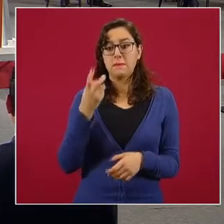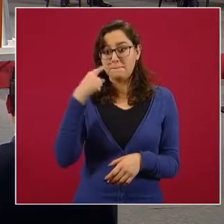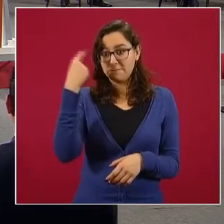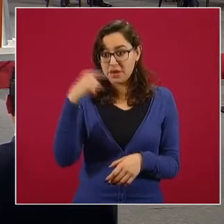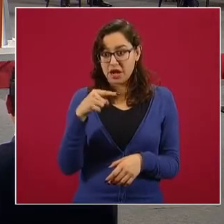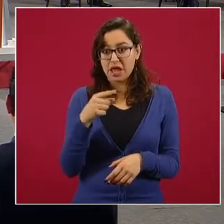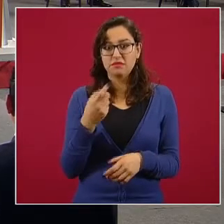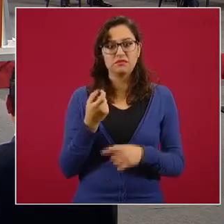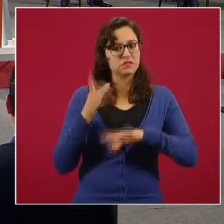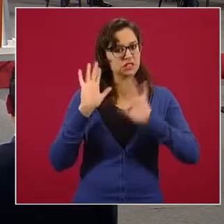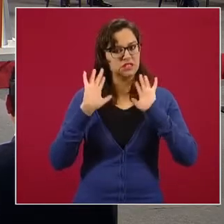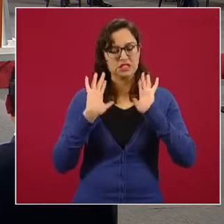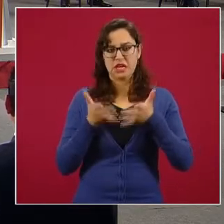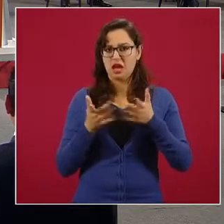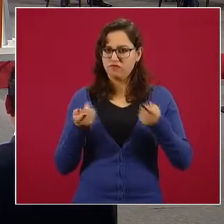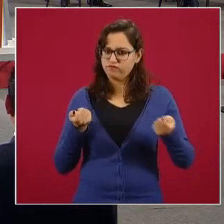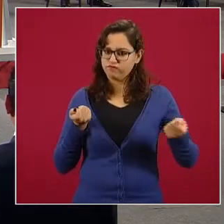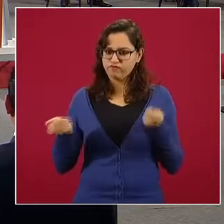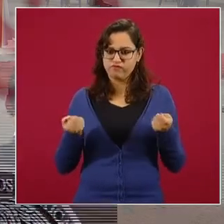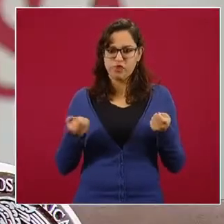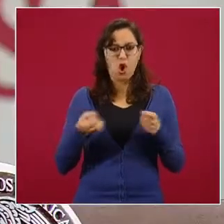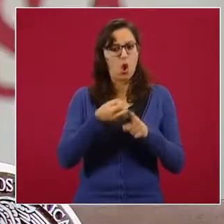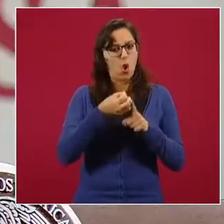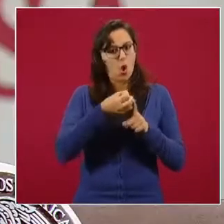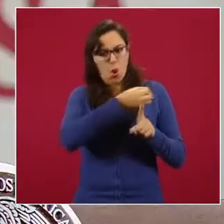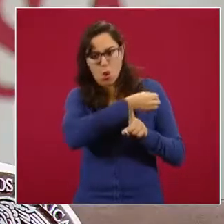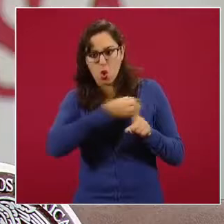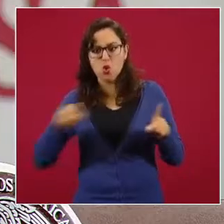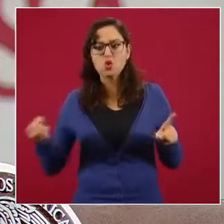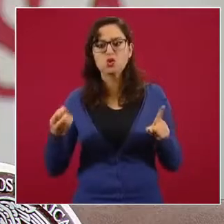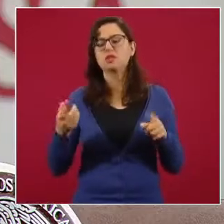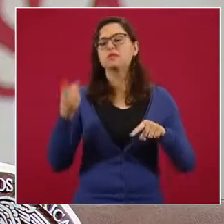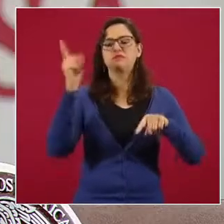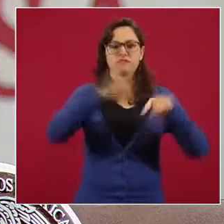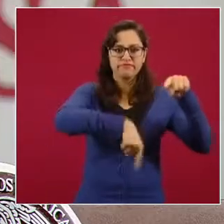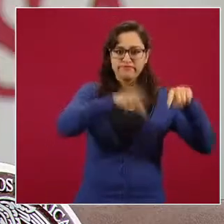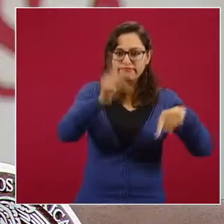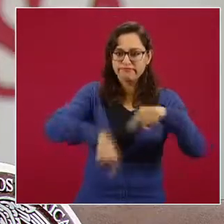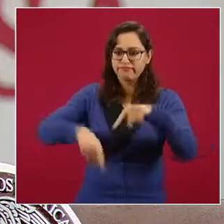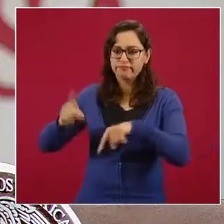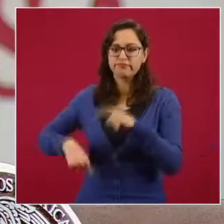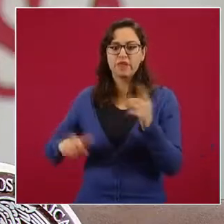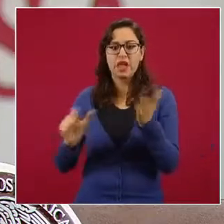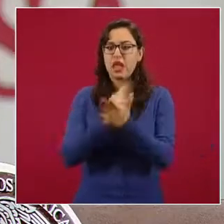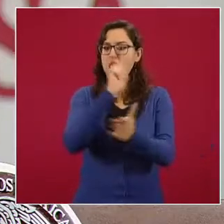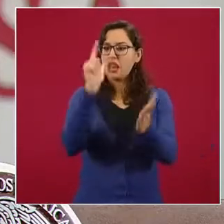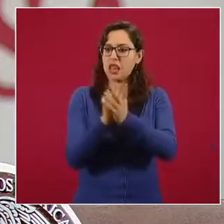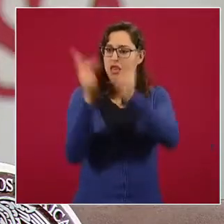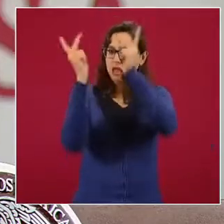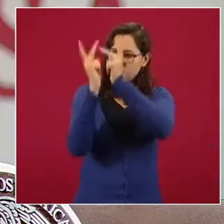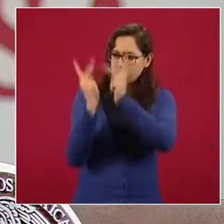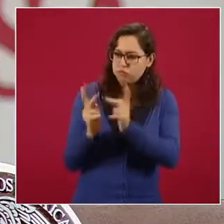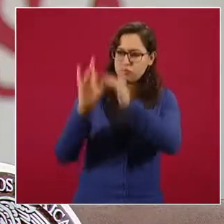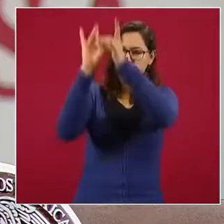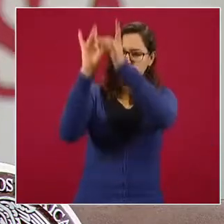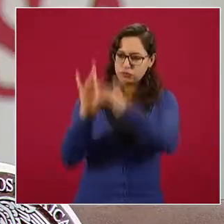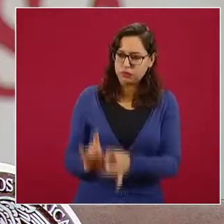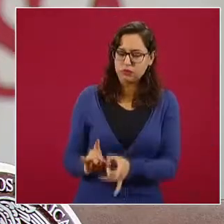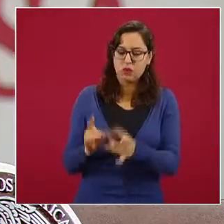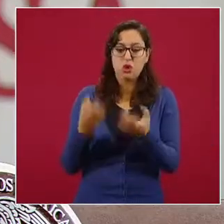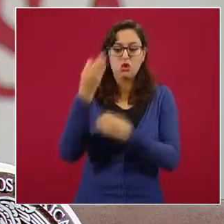de la subcontratación y armonizar las diferentes leyes para que no existan huecos que